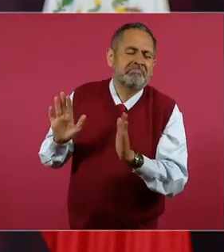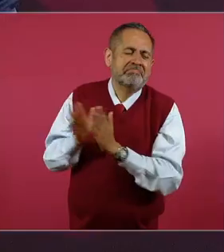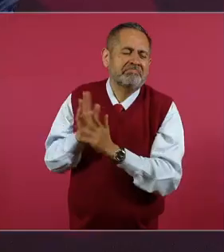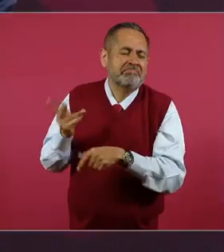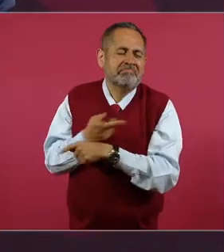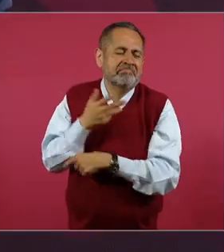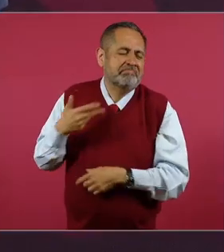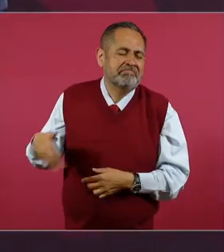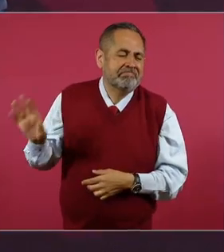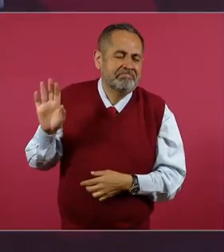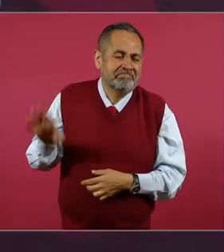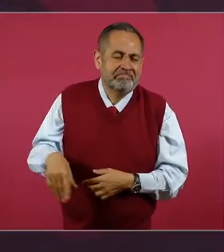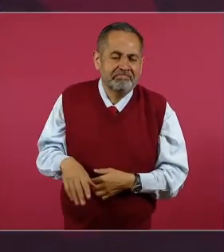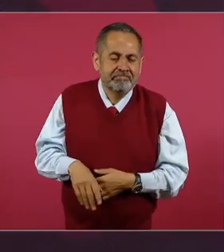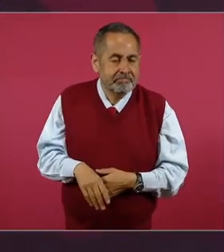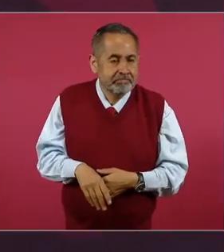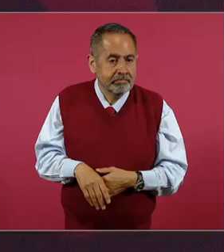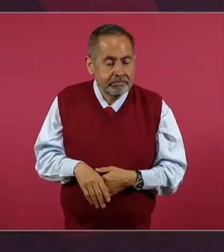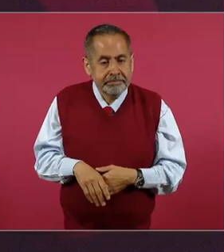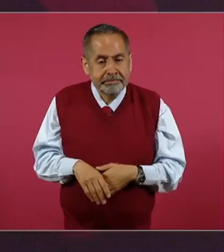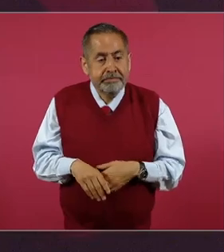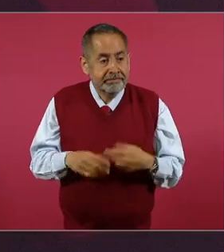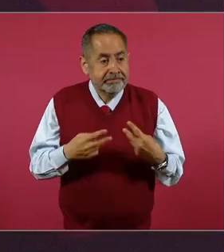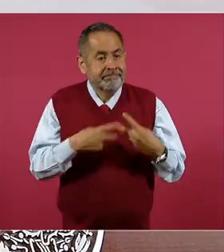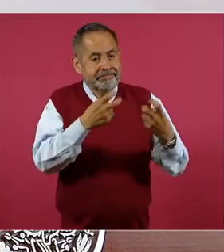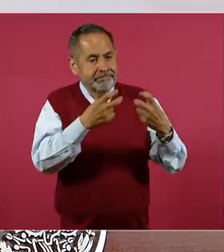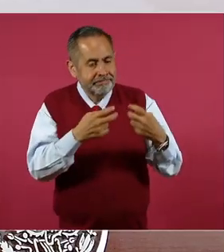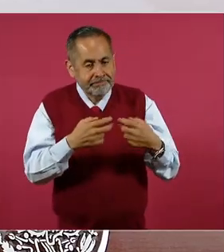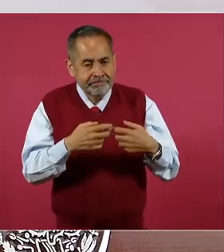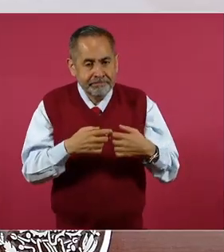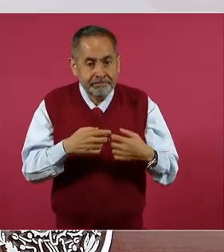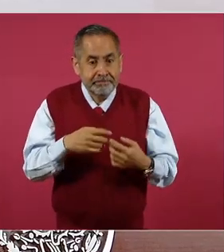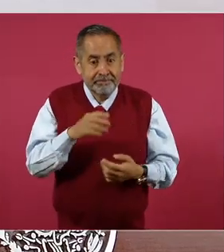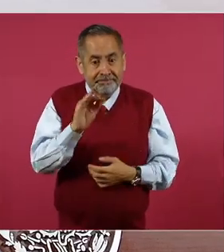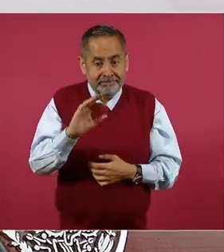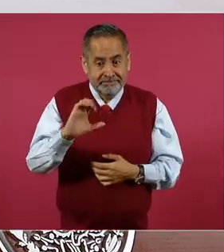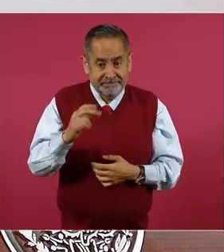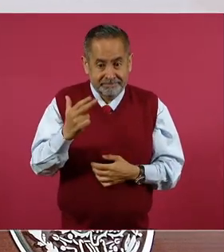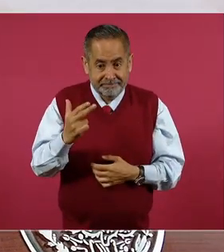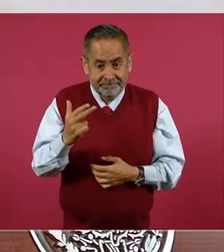Y después del fraude, que llega Calderón